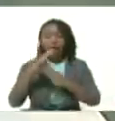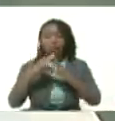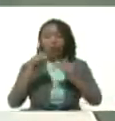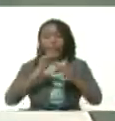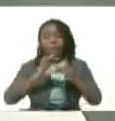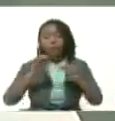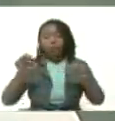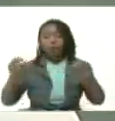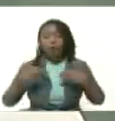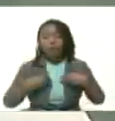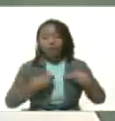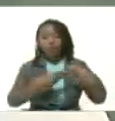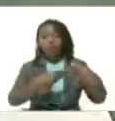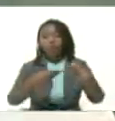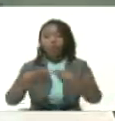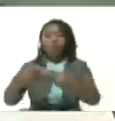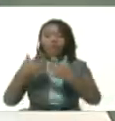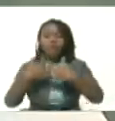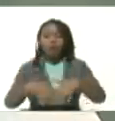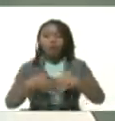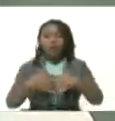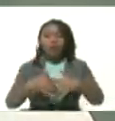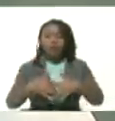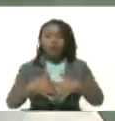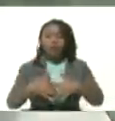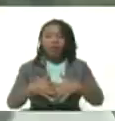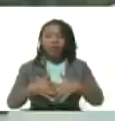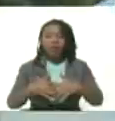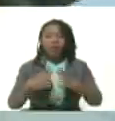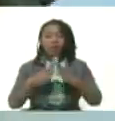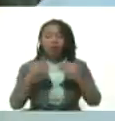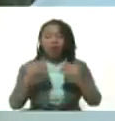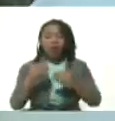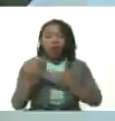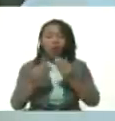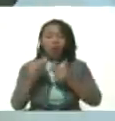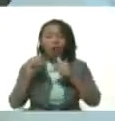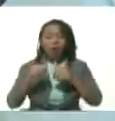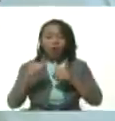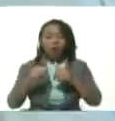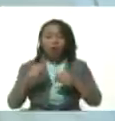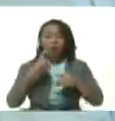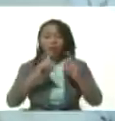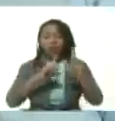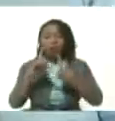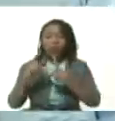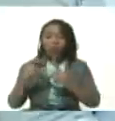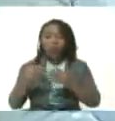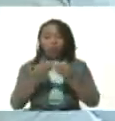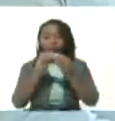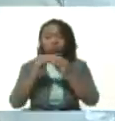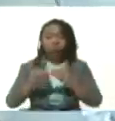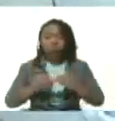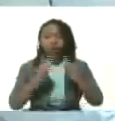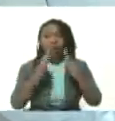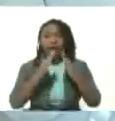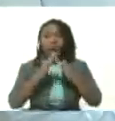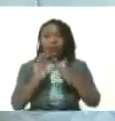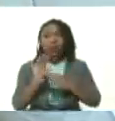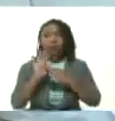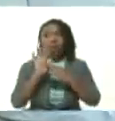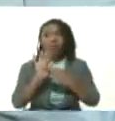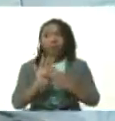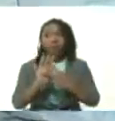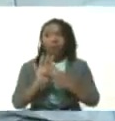distribución, fabricación y retail como tal. Estamos los laboratorios fabricantes, casas de